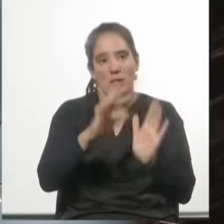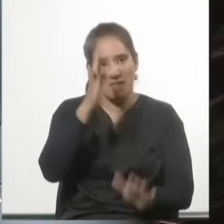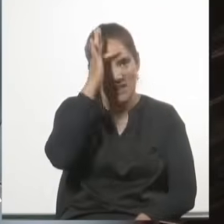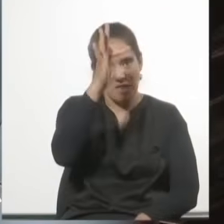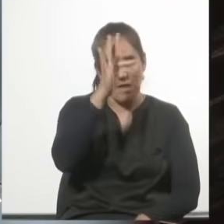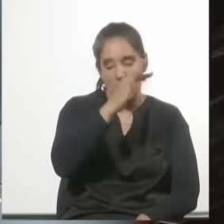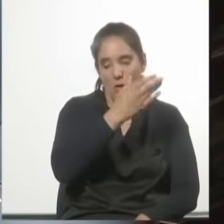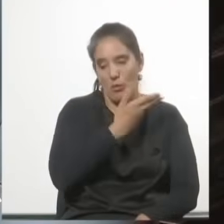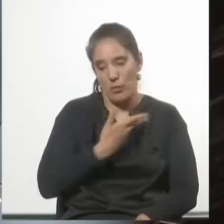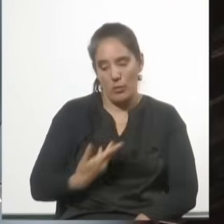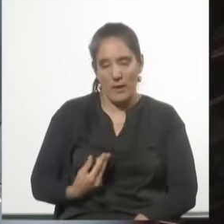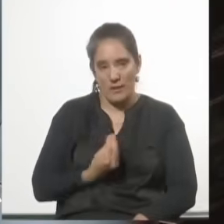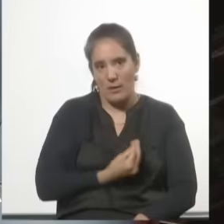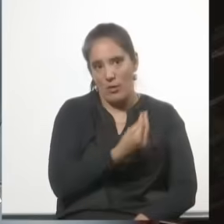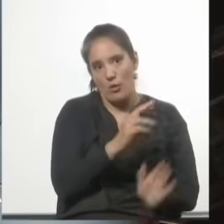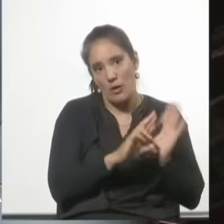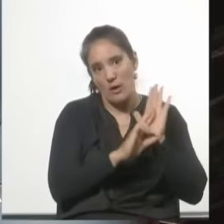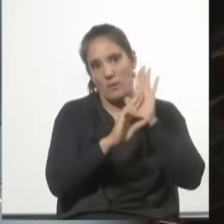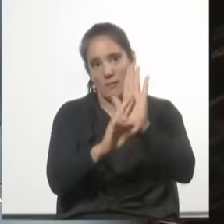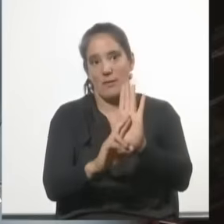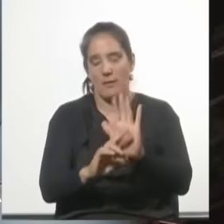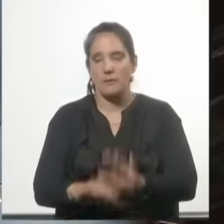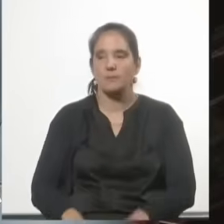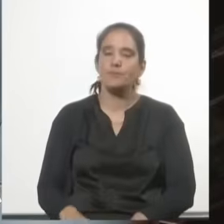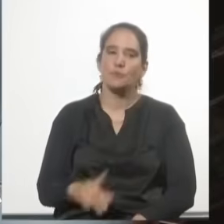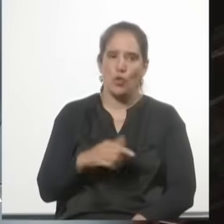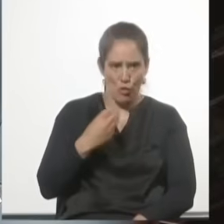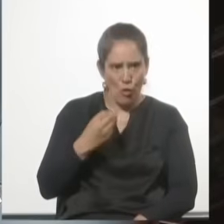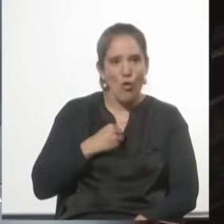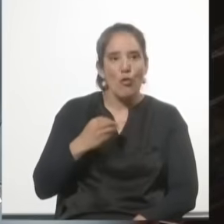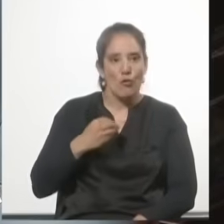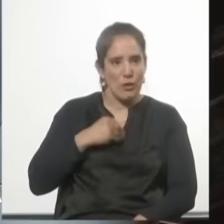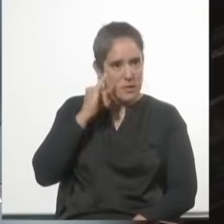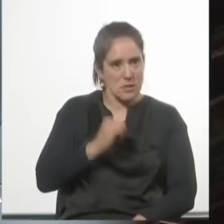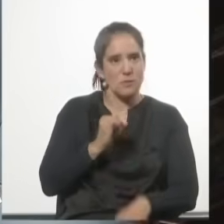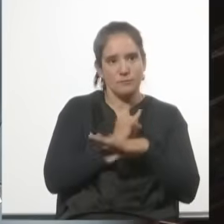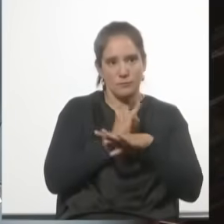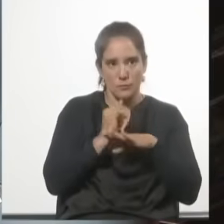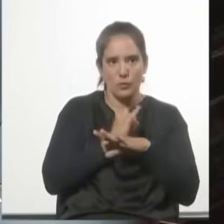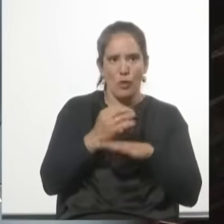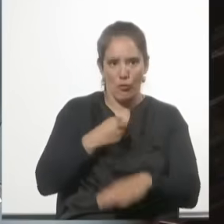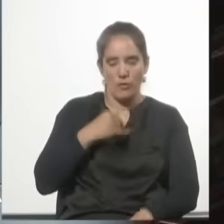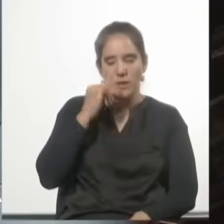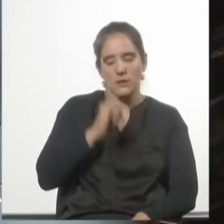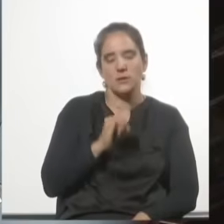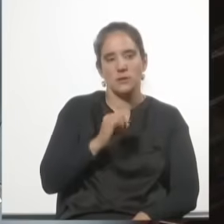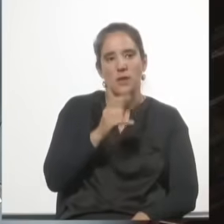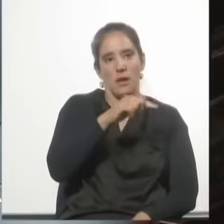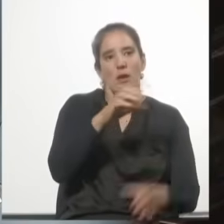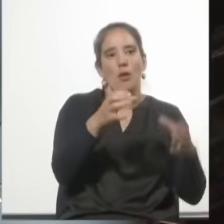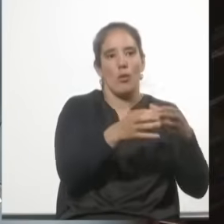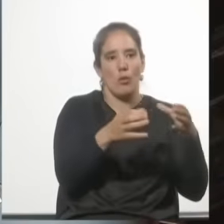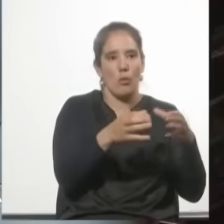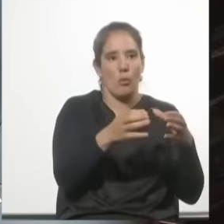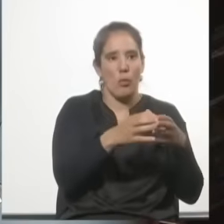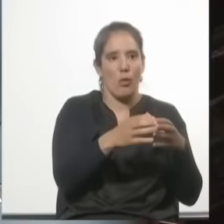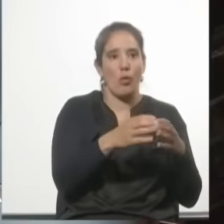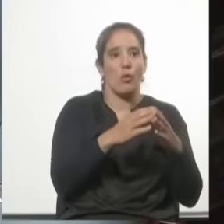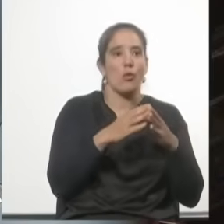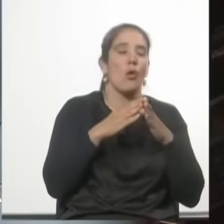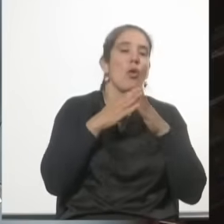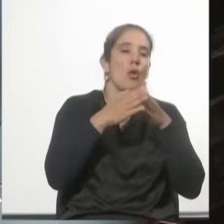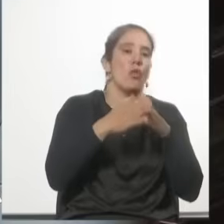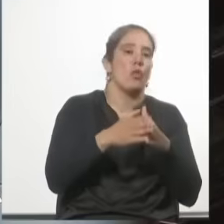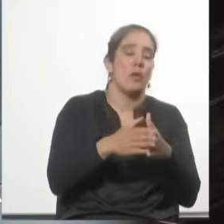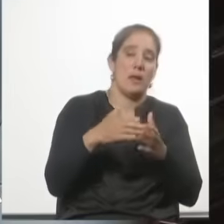técnico del comprador. Sin perjuicio de nuestra total confianza institucional y personal en los integrantes de la Armada Nacional en